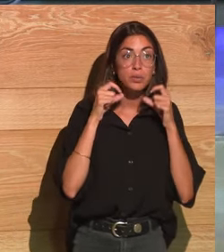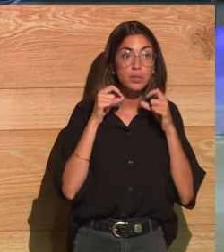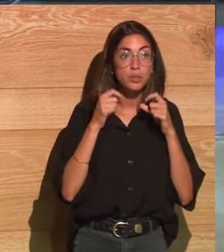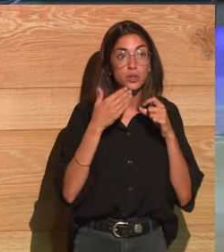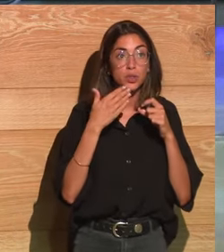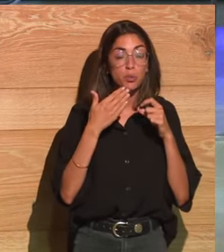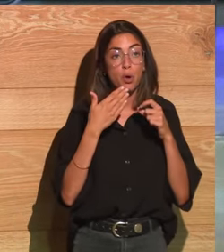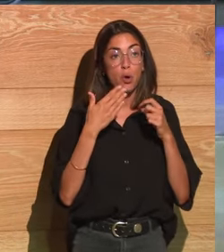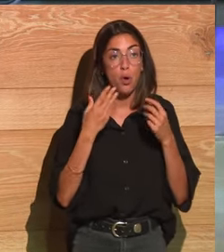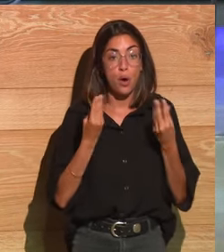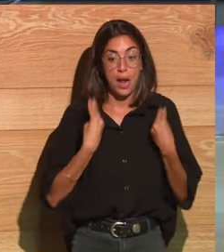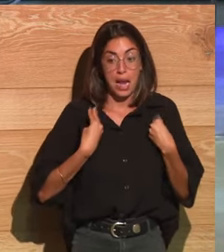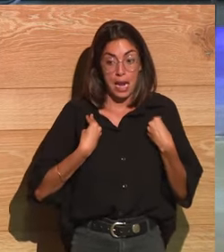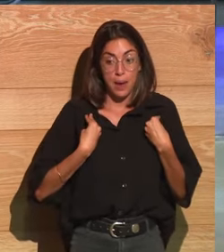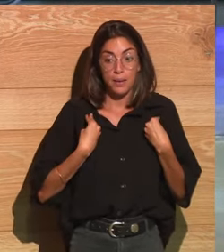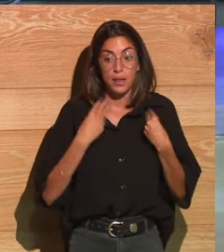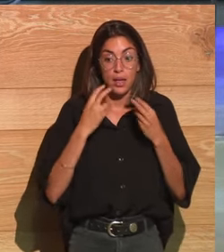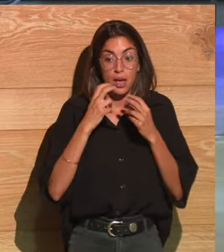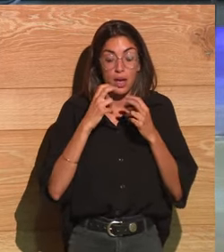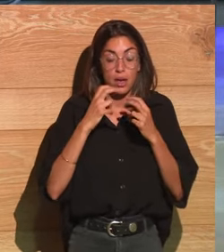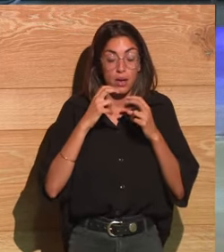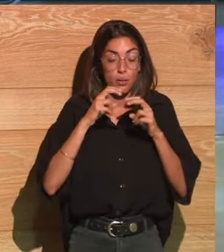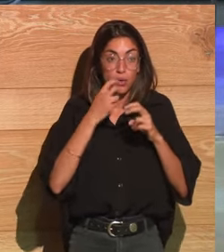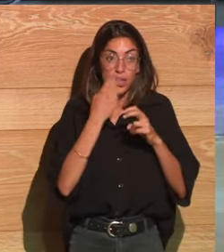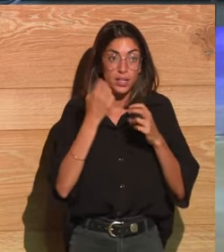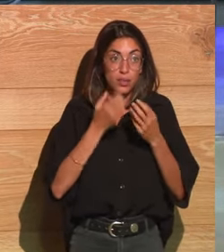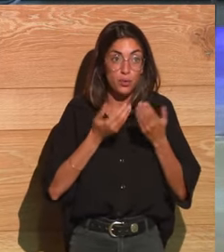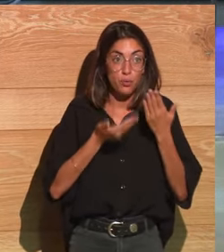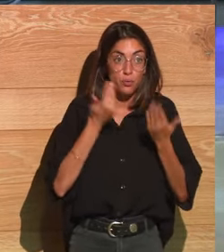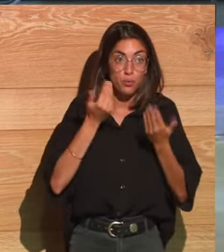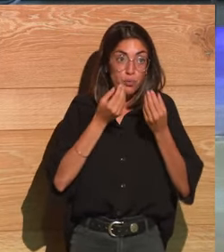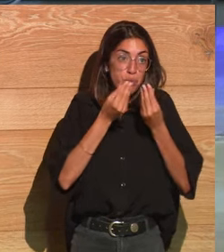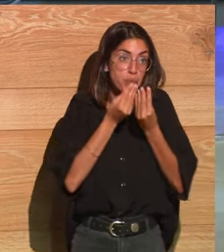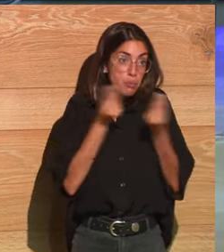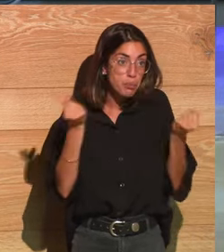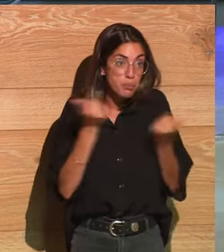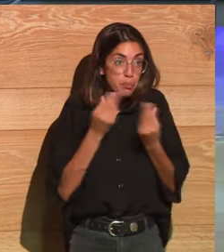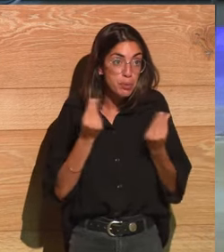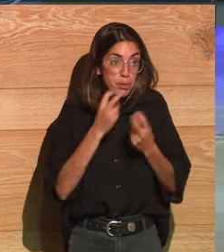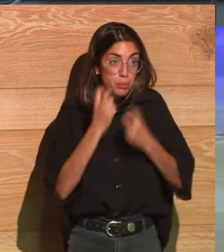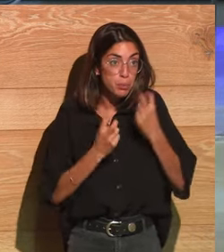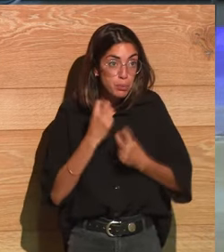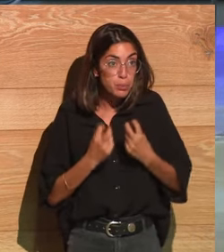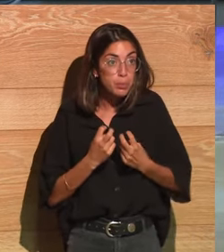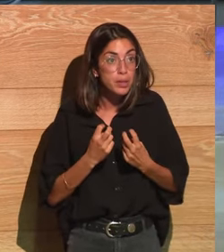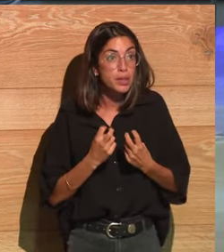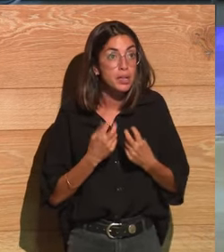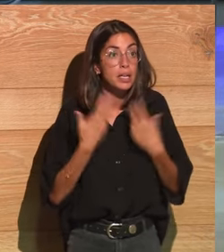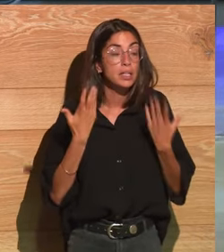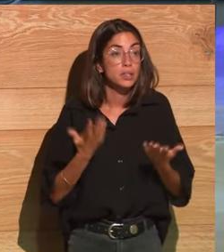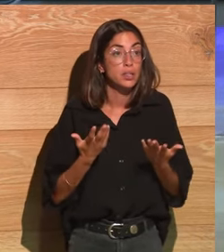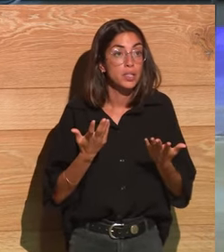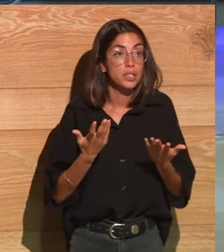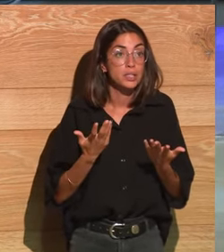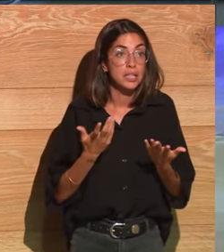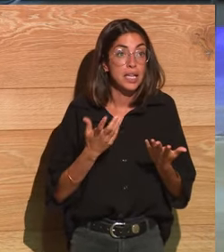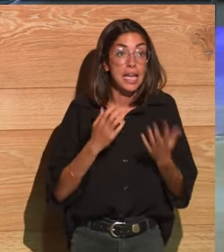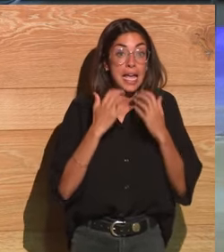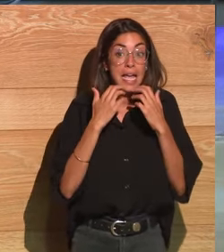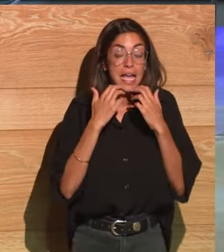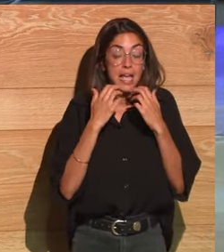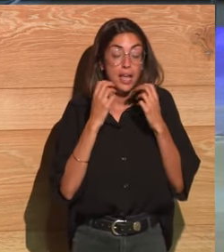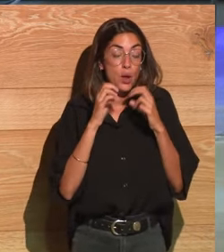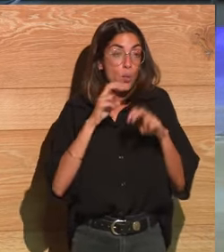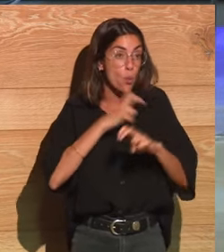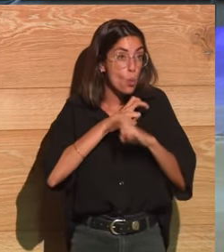pierdes los dientes en vida, el hueso se reabsorbe y tiene esa mandíbula típica, bueno, pues de las personas que pierden los dientes y entonces el hueso se